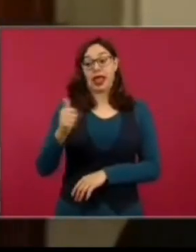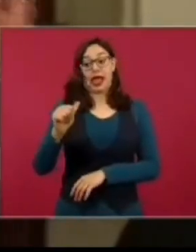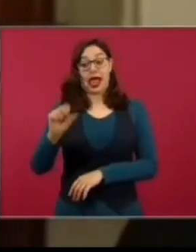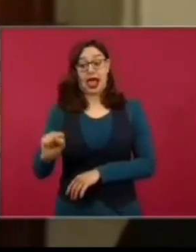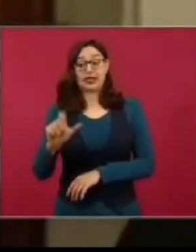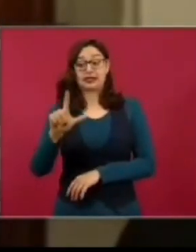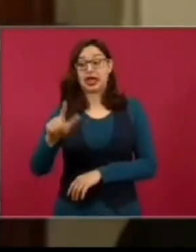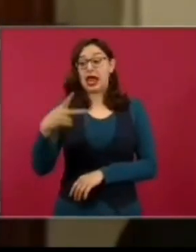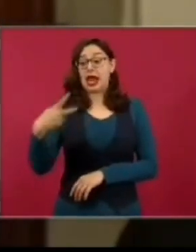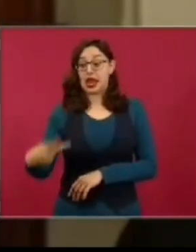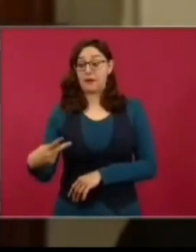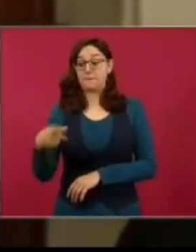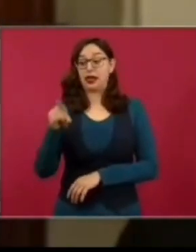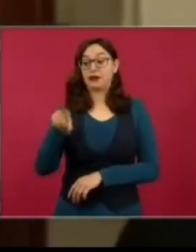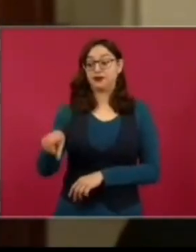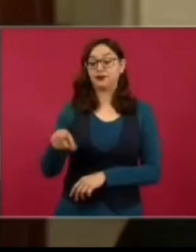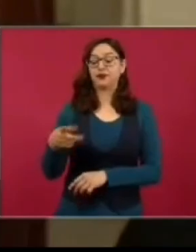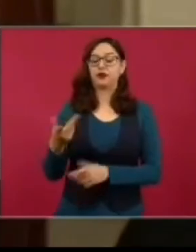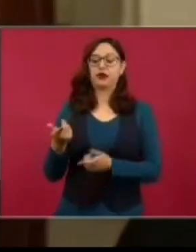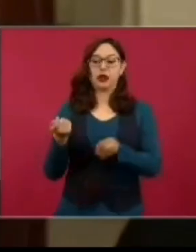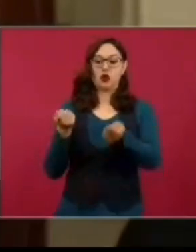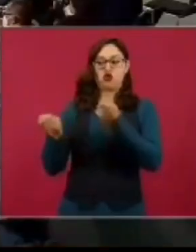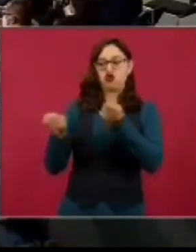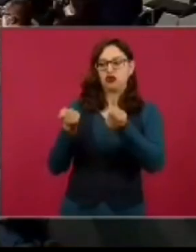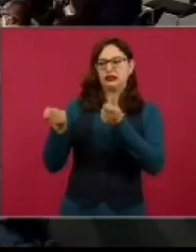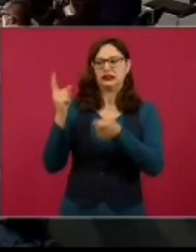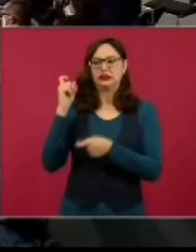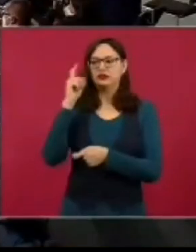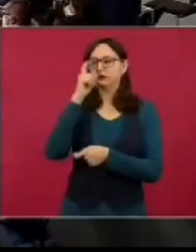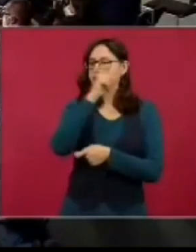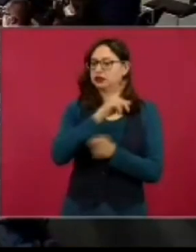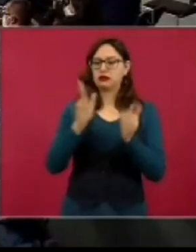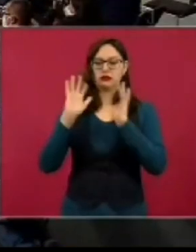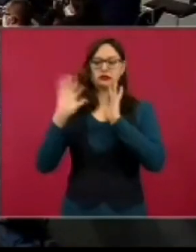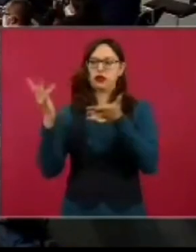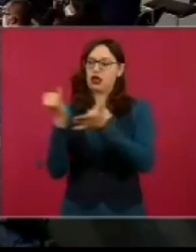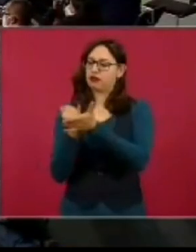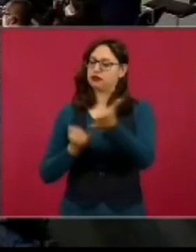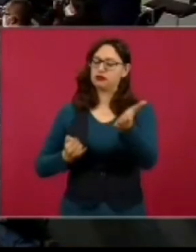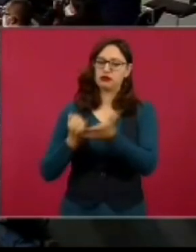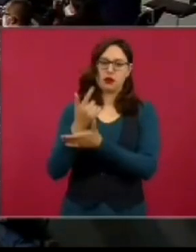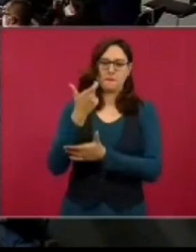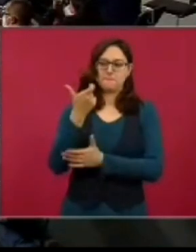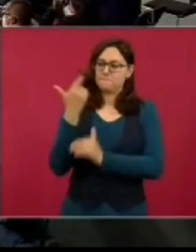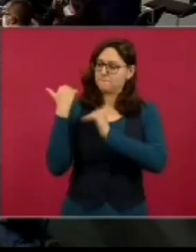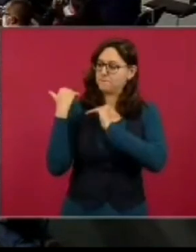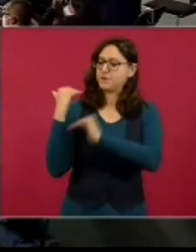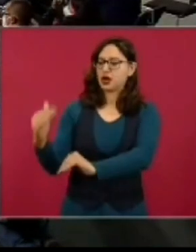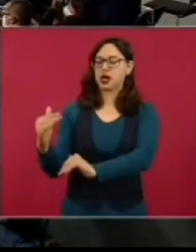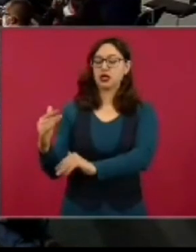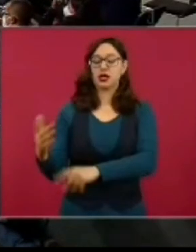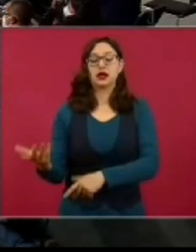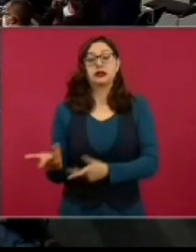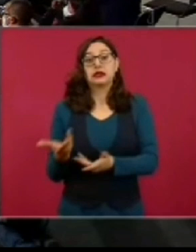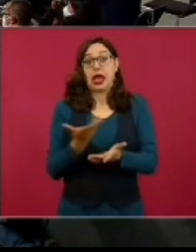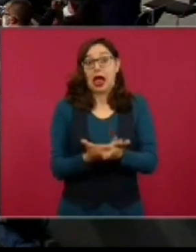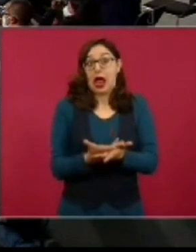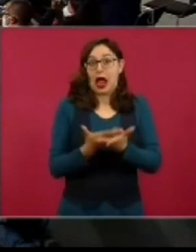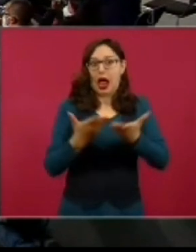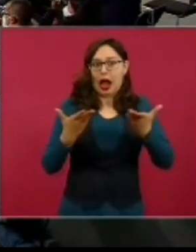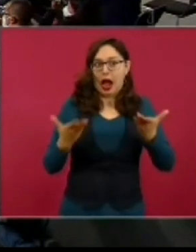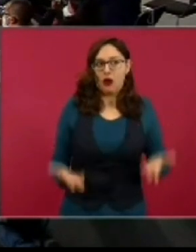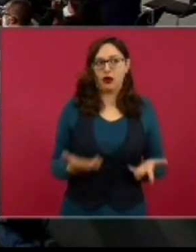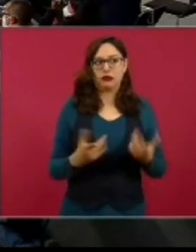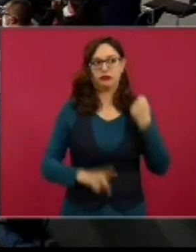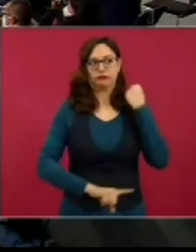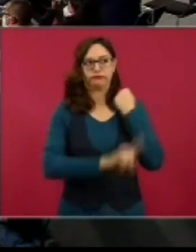ante el riesgo de un encarecimiento súbito de lo que es la gasolina, que incluso se ha visto en algunos distribuidores